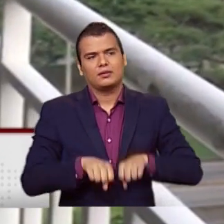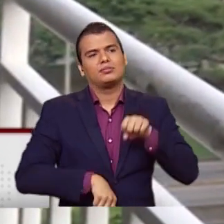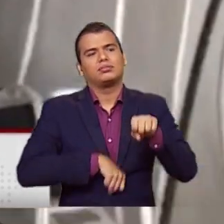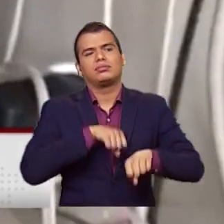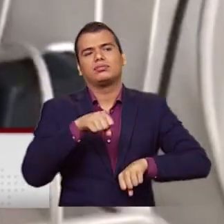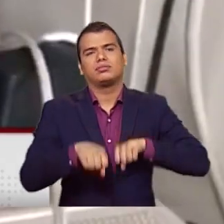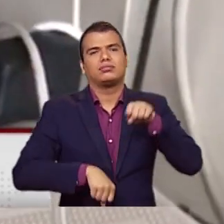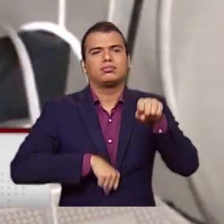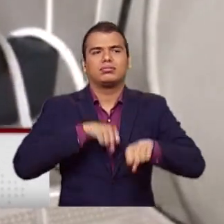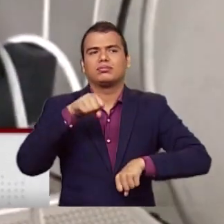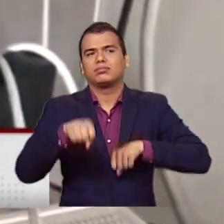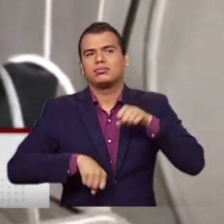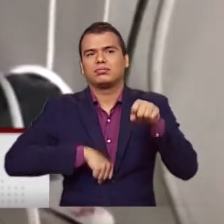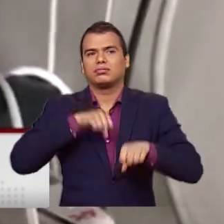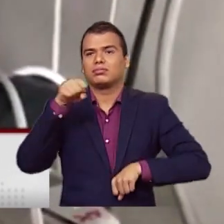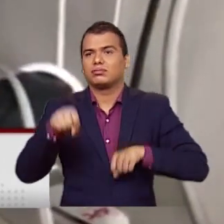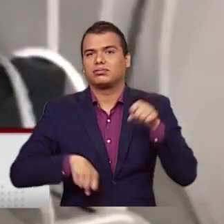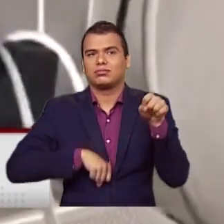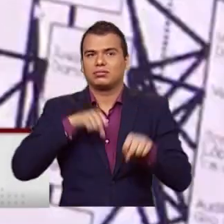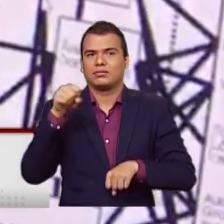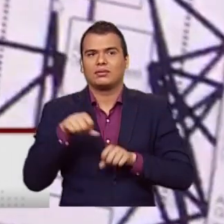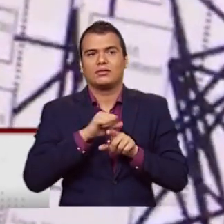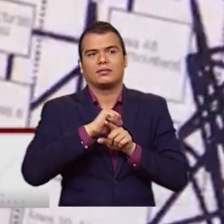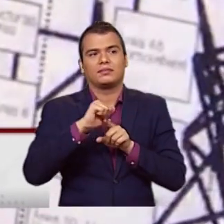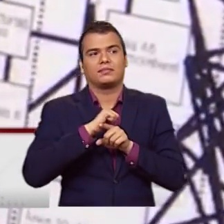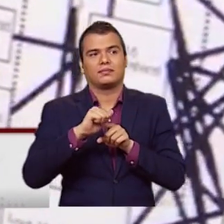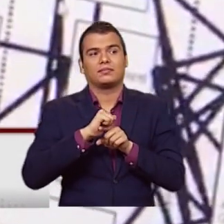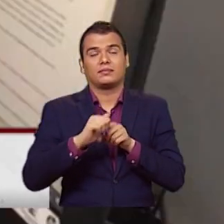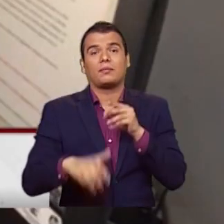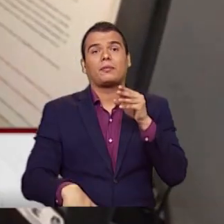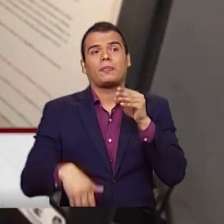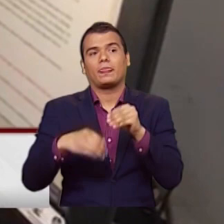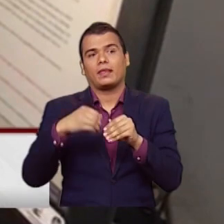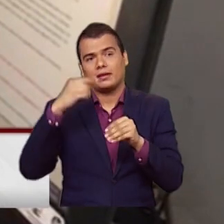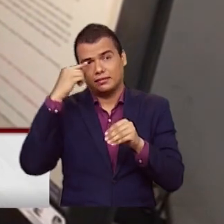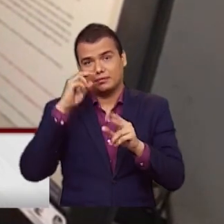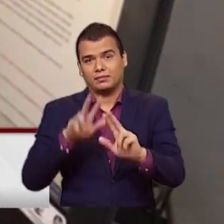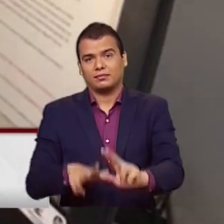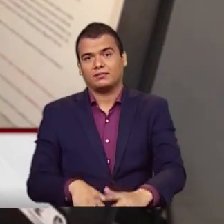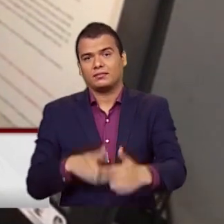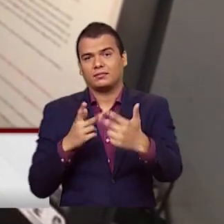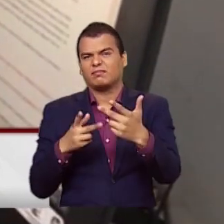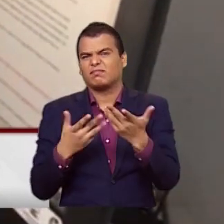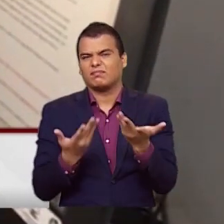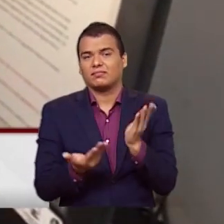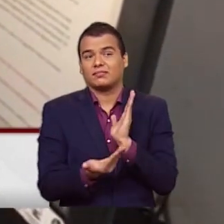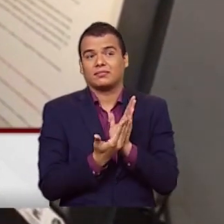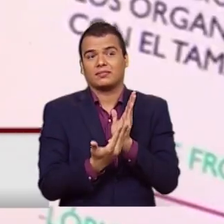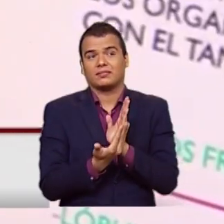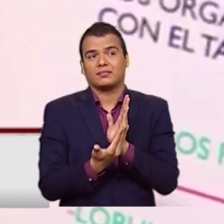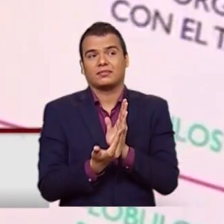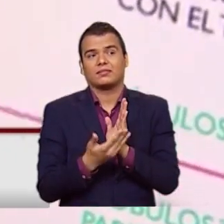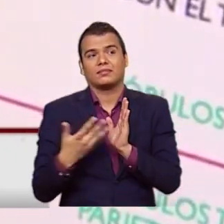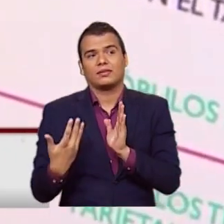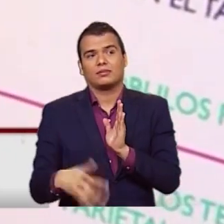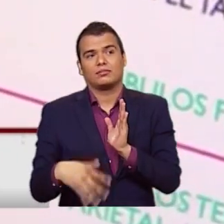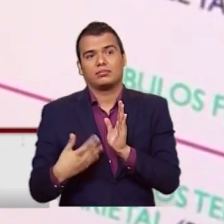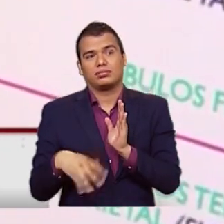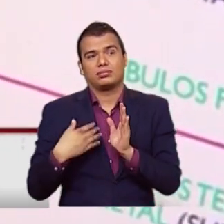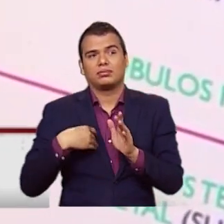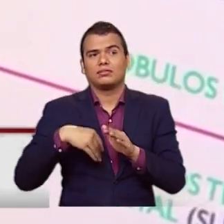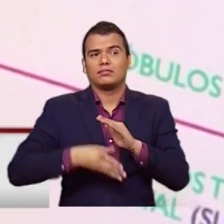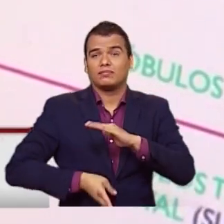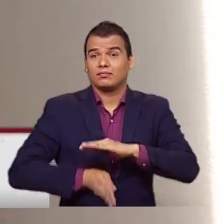diario. Pero como si fuera poco, cada día tiene además un compromiso virtual con sus estudios universitarios que tampoco ha